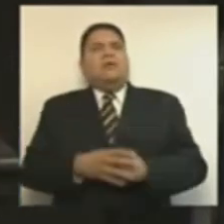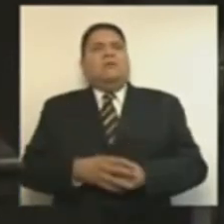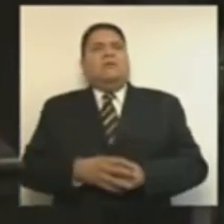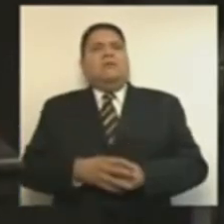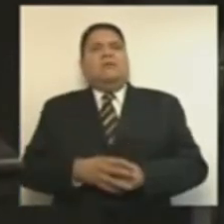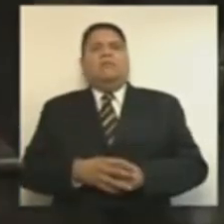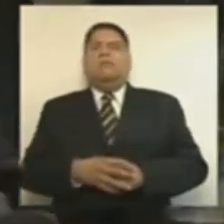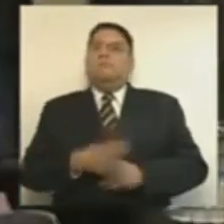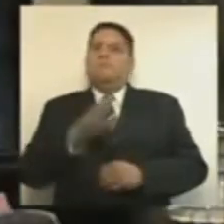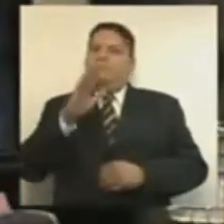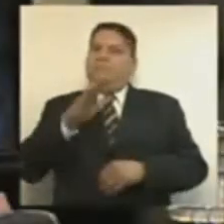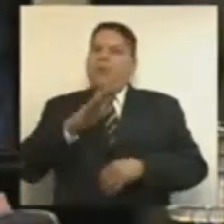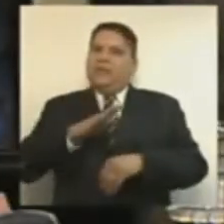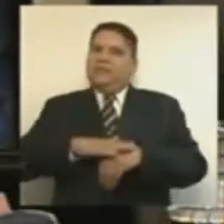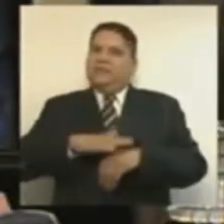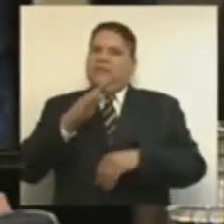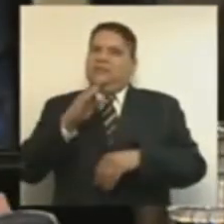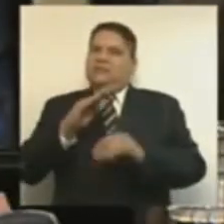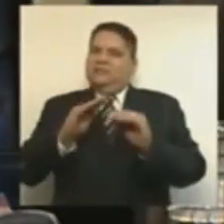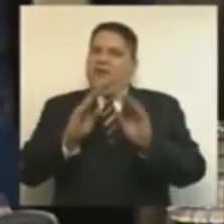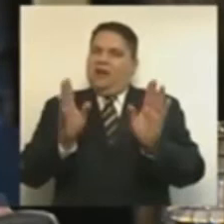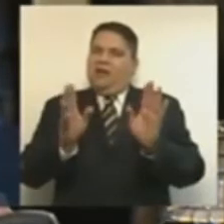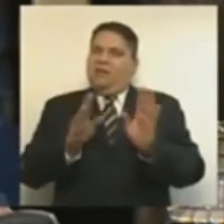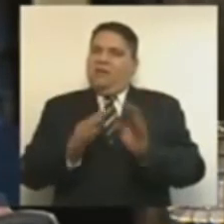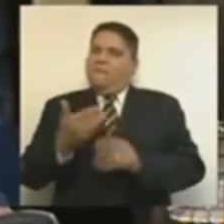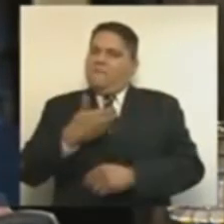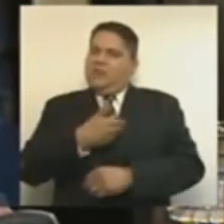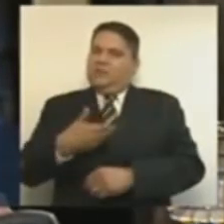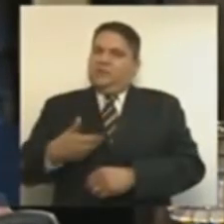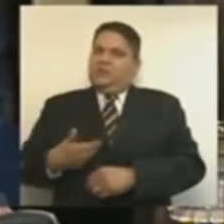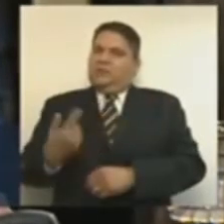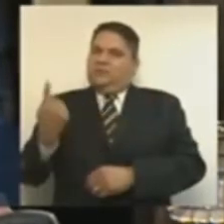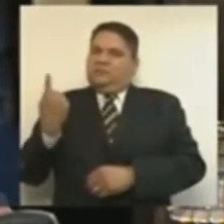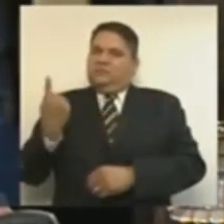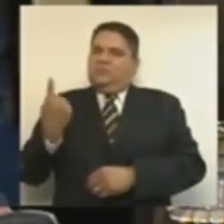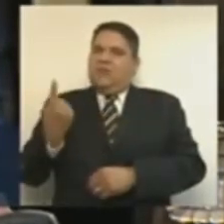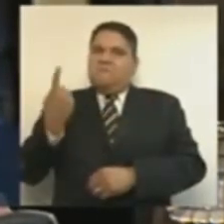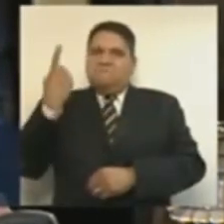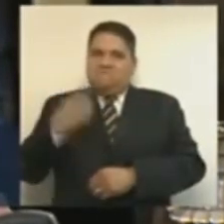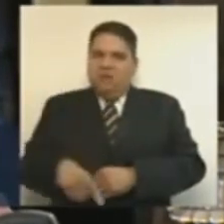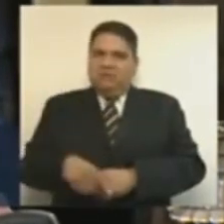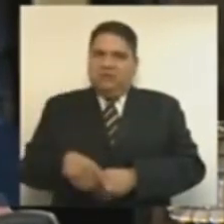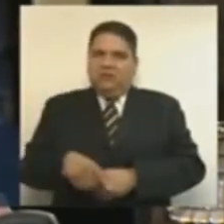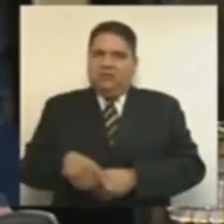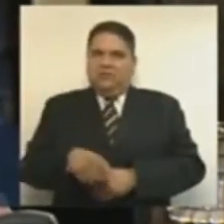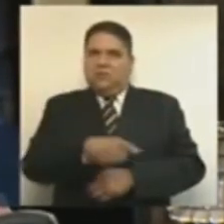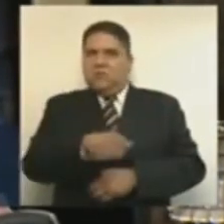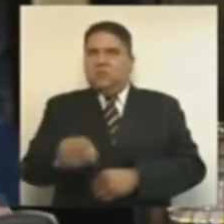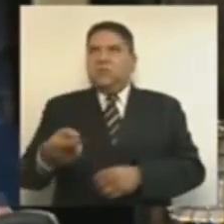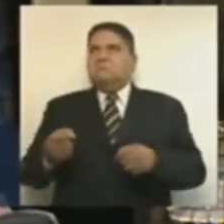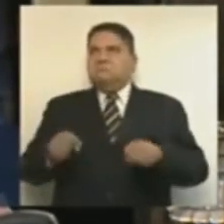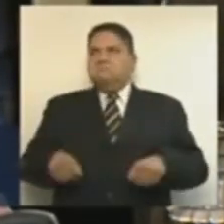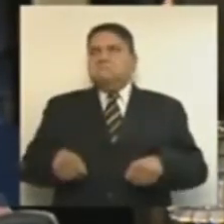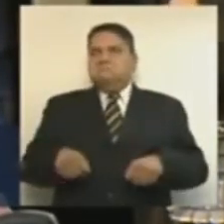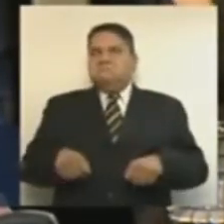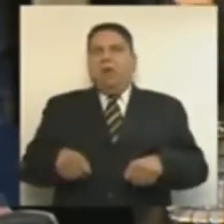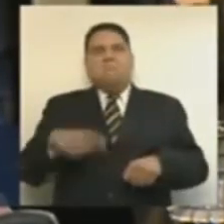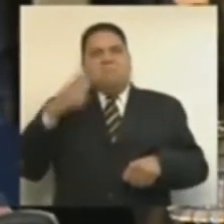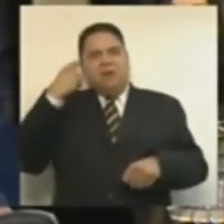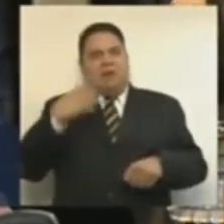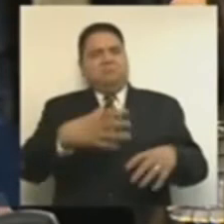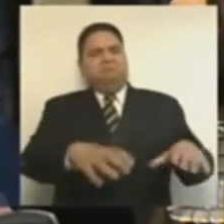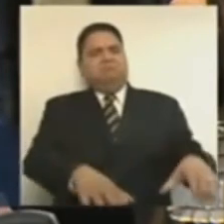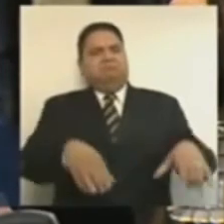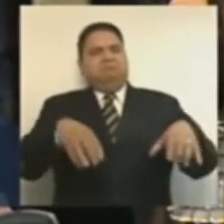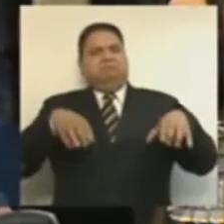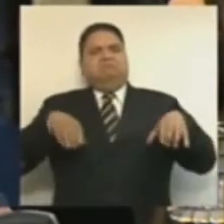instrucción de una persona que hoy es presidente de la República y que lo que quiere es todo el dinero para ocuparlo para sus